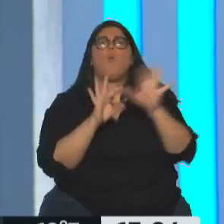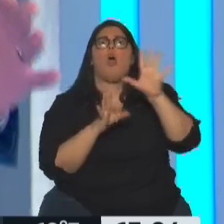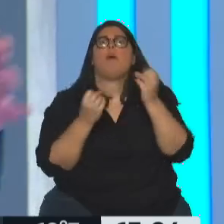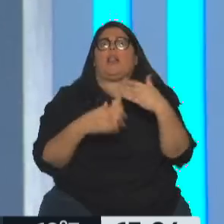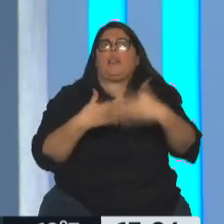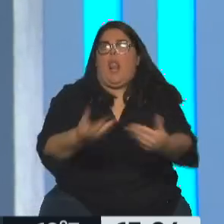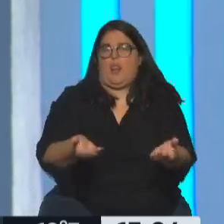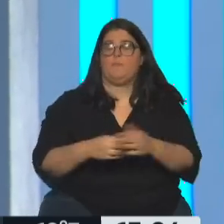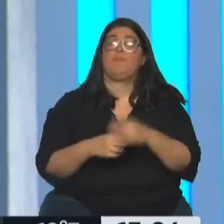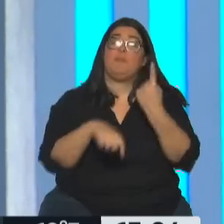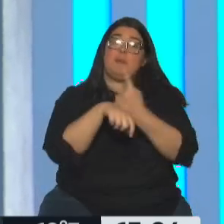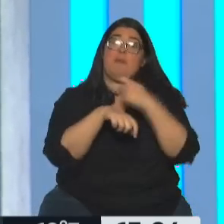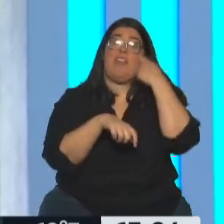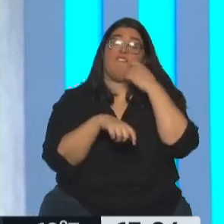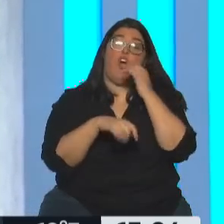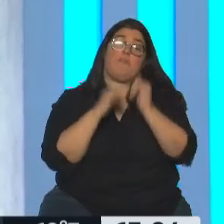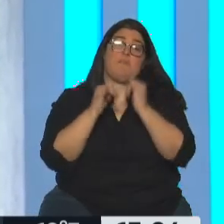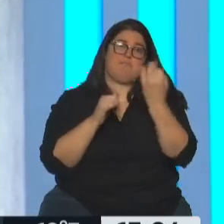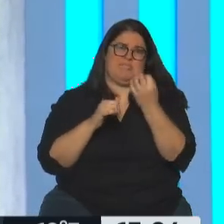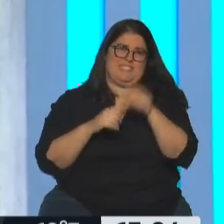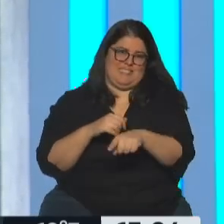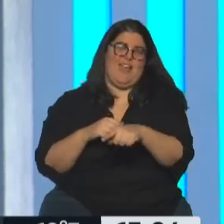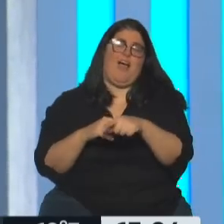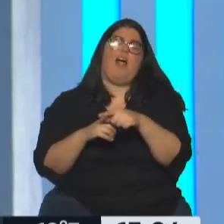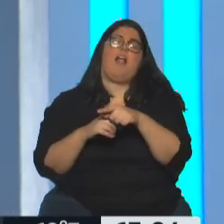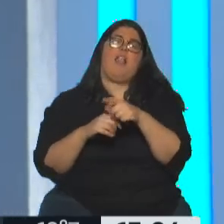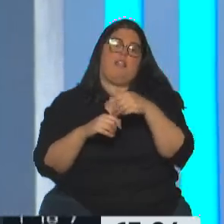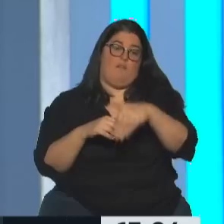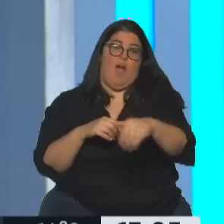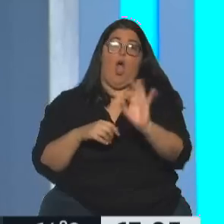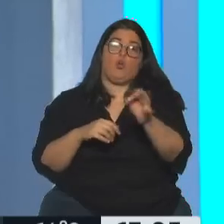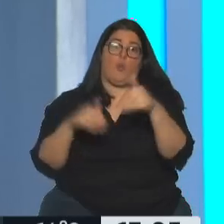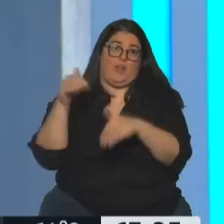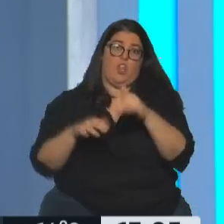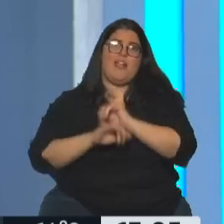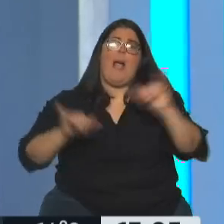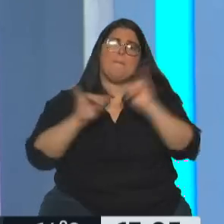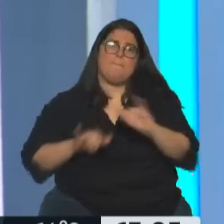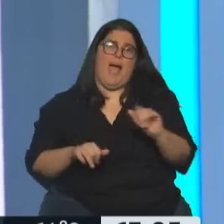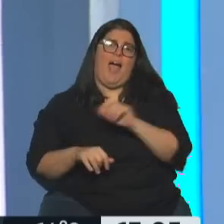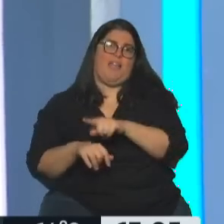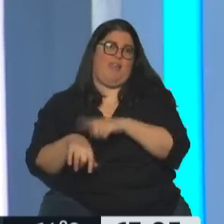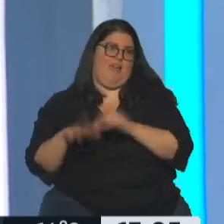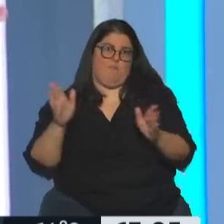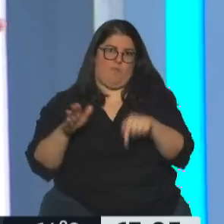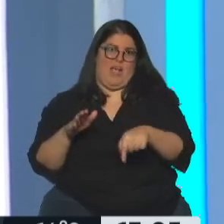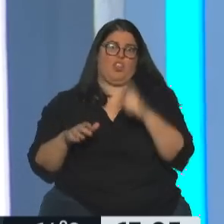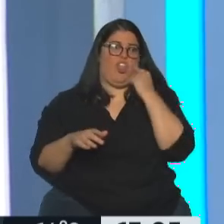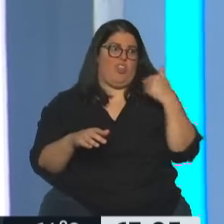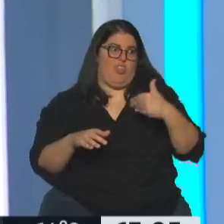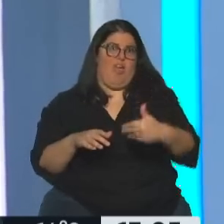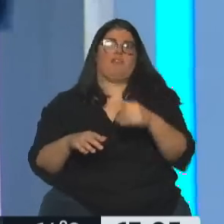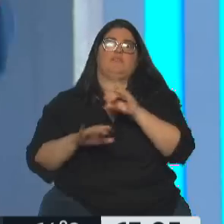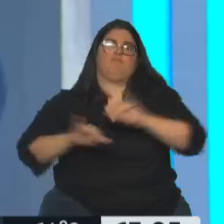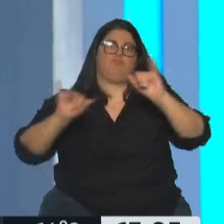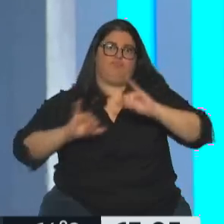Bien, primer informe especial. Brasil, estado de situación, elecciones en octubre, campaña electoral por estas horas, por estos días, por estas semanas